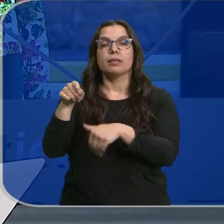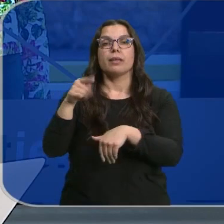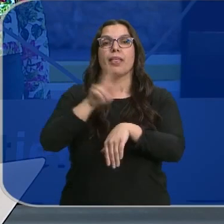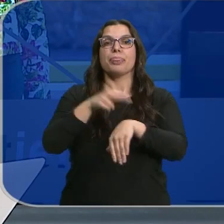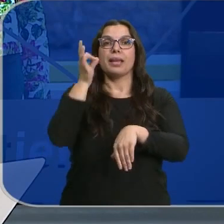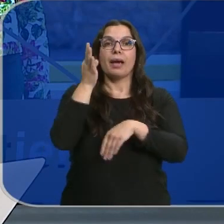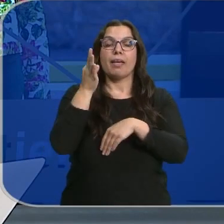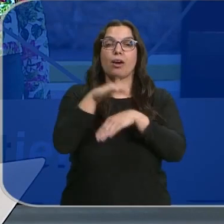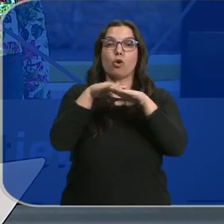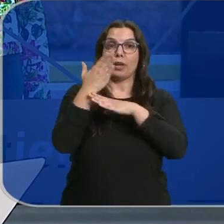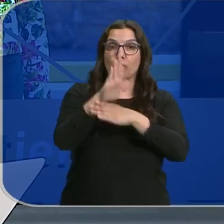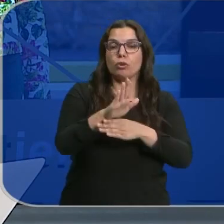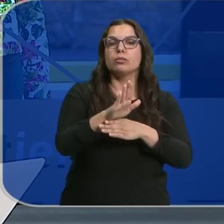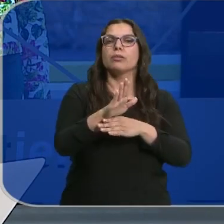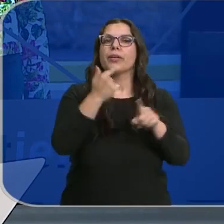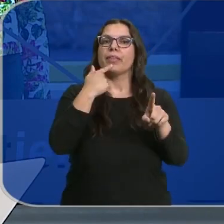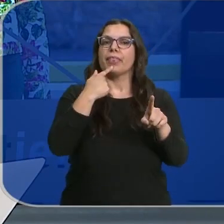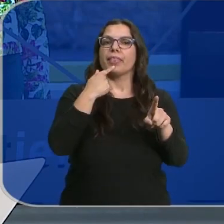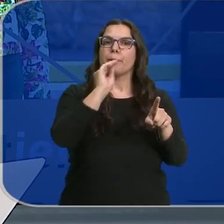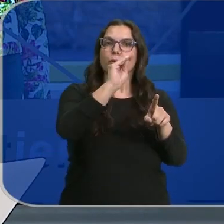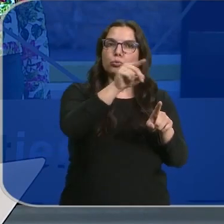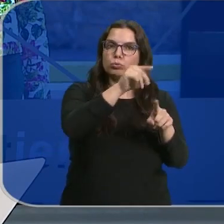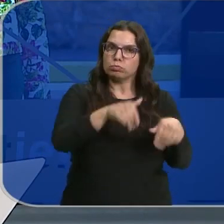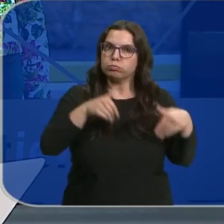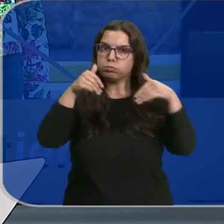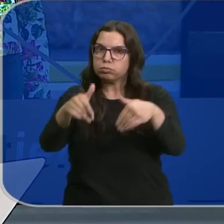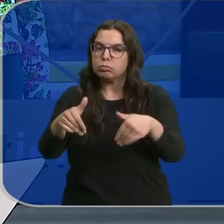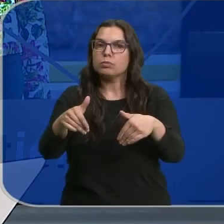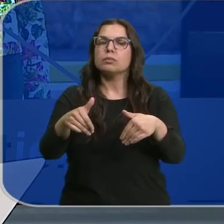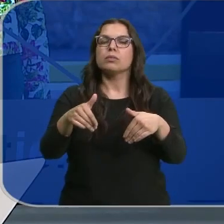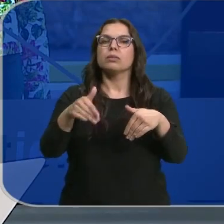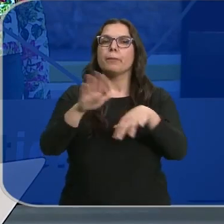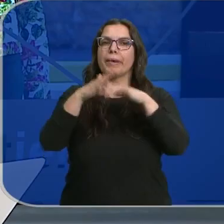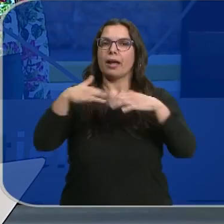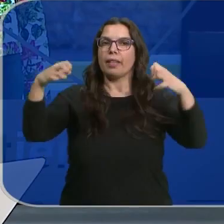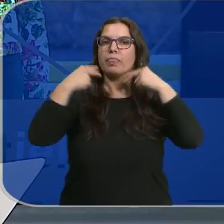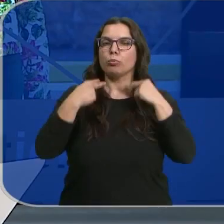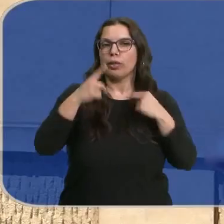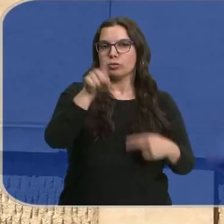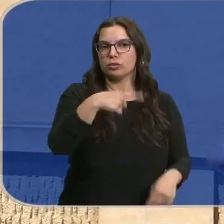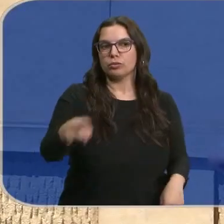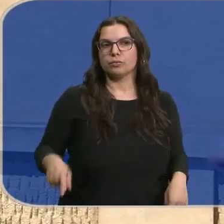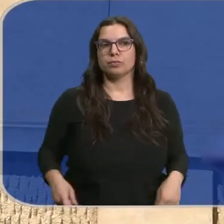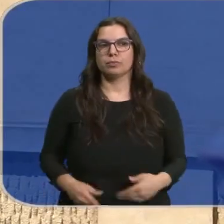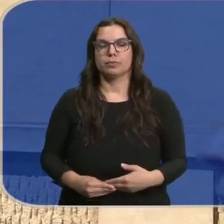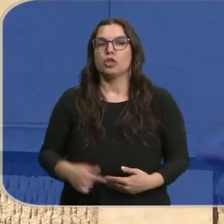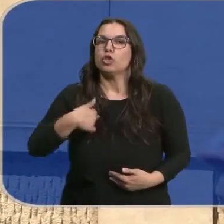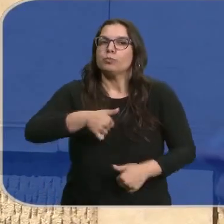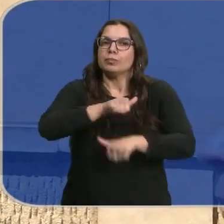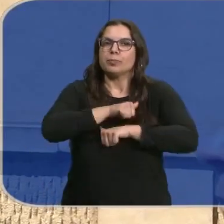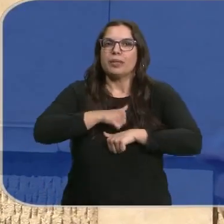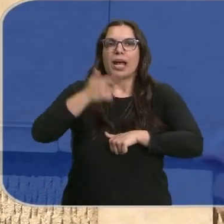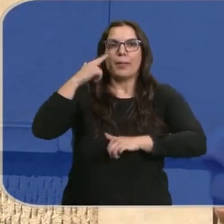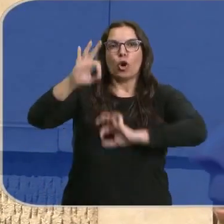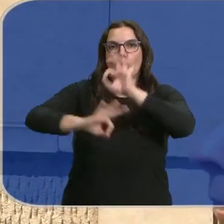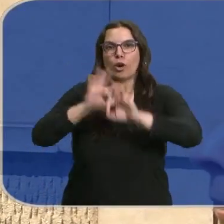Virginia Barcones cuando le hemos preguntado si aspira o no a encabezar las listas a las Cortes Generales. Voy a esperar a que